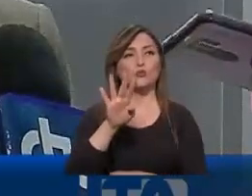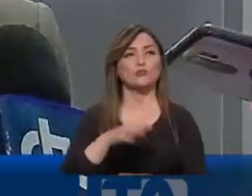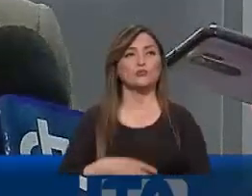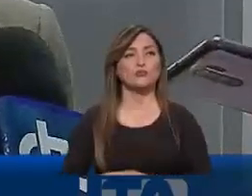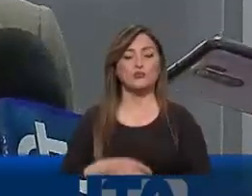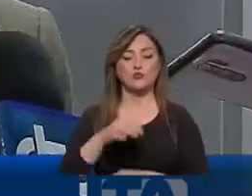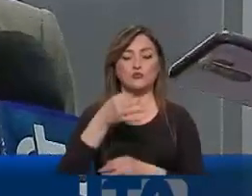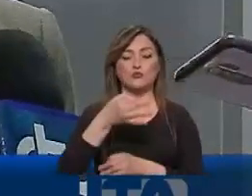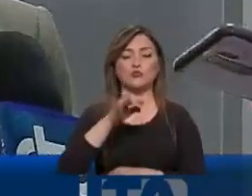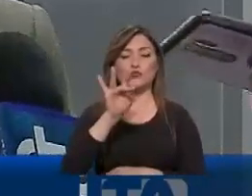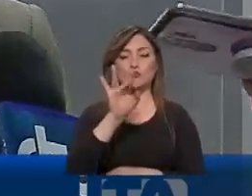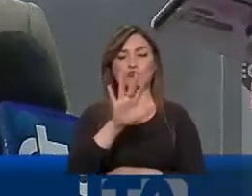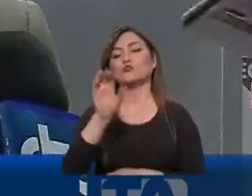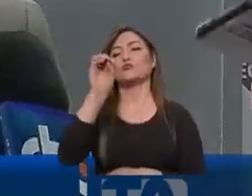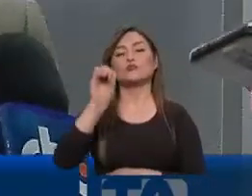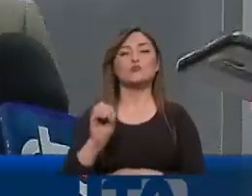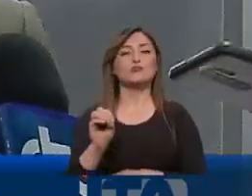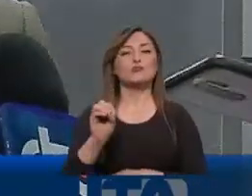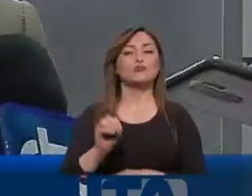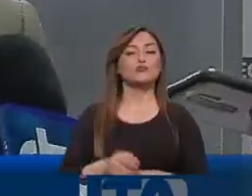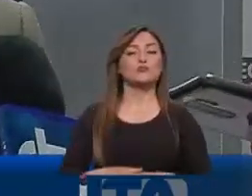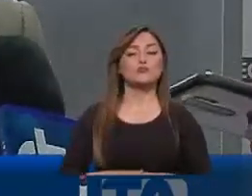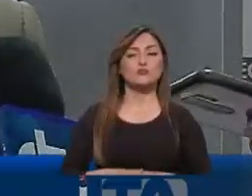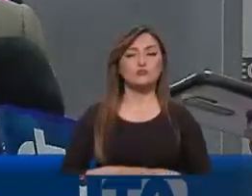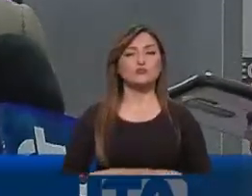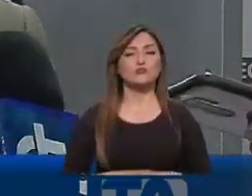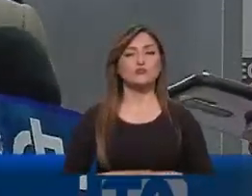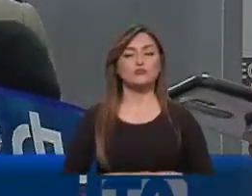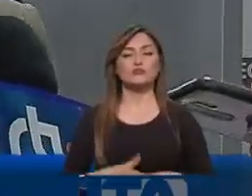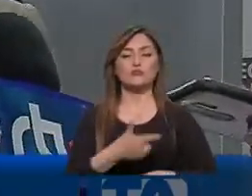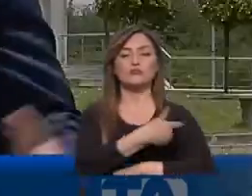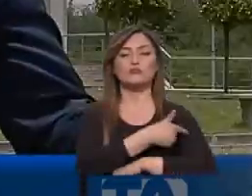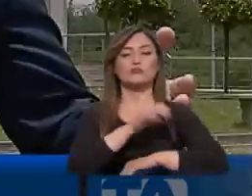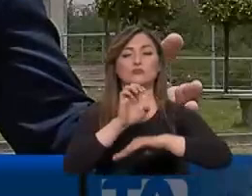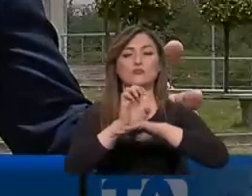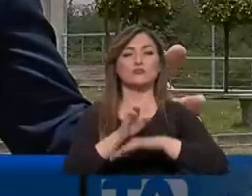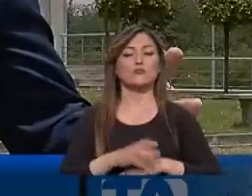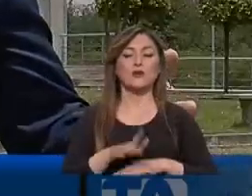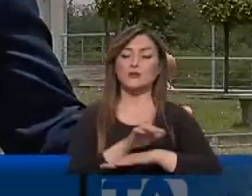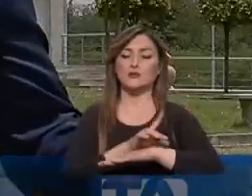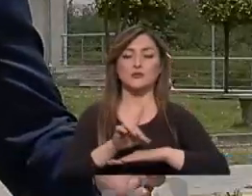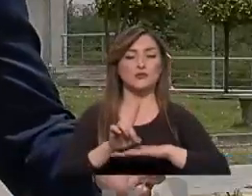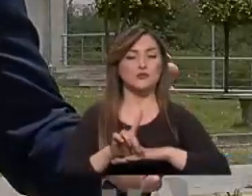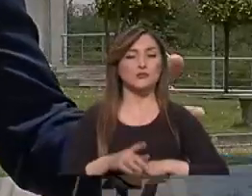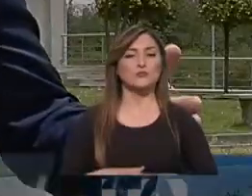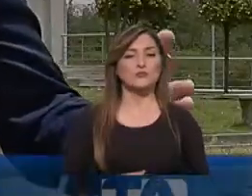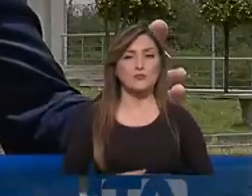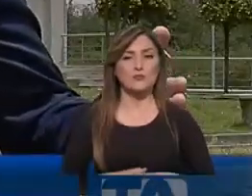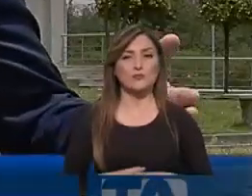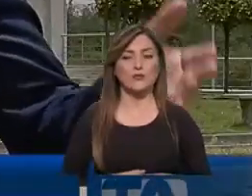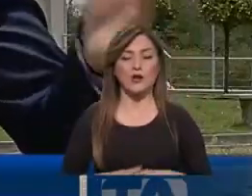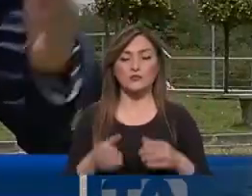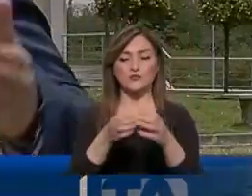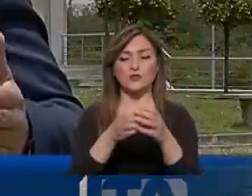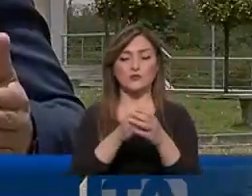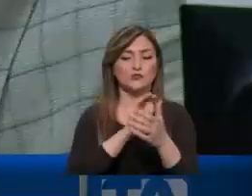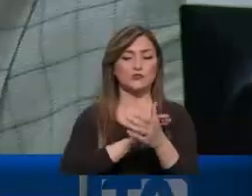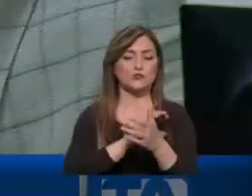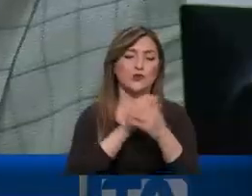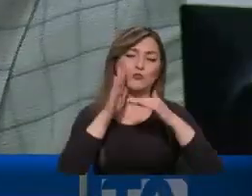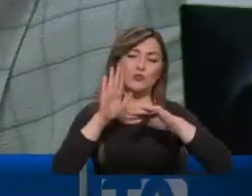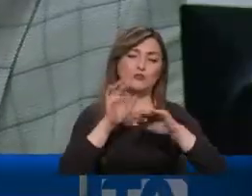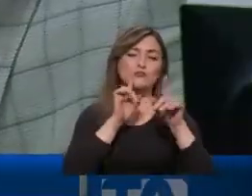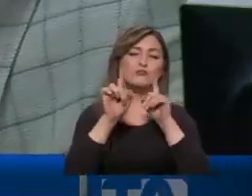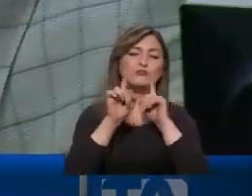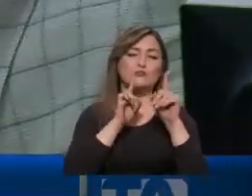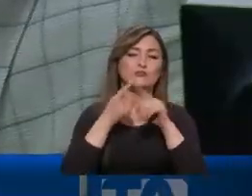el 85% de la población vacunable en el Ecuador. El directorio ejecutivo de la AME, mientras tanto, se comprometió a